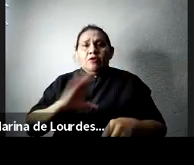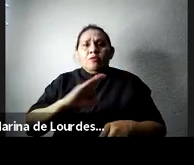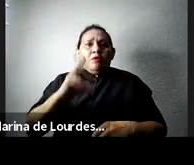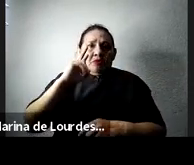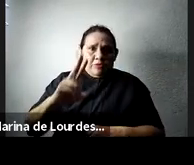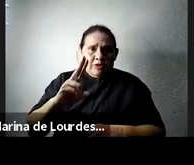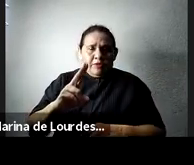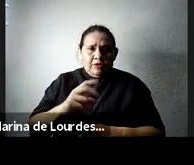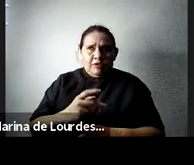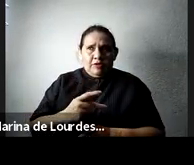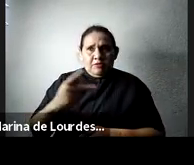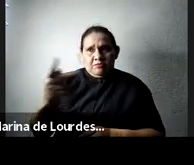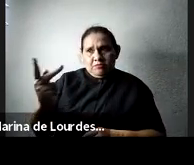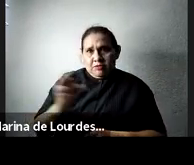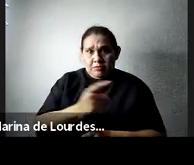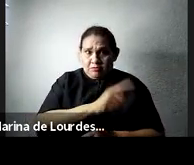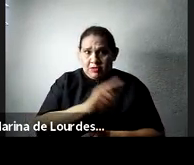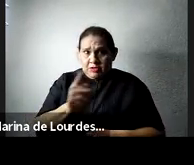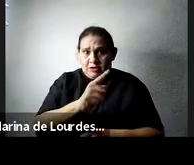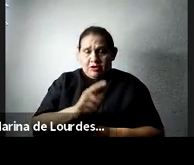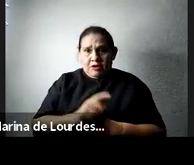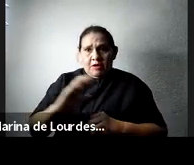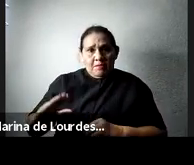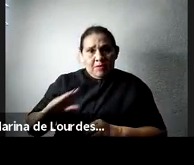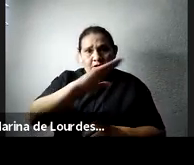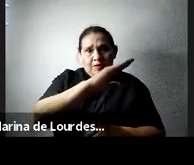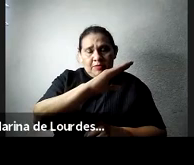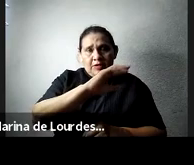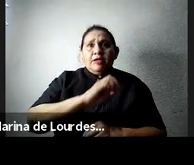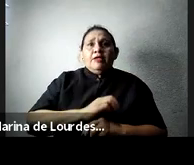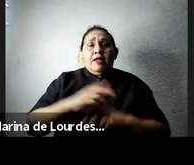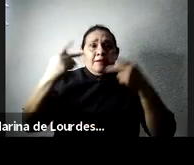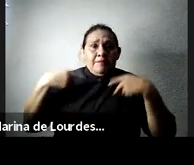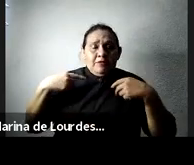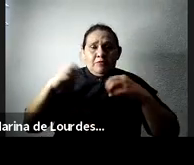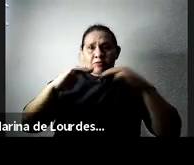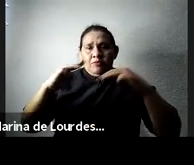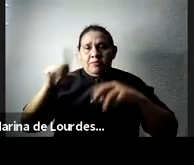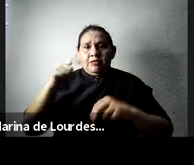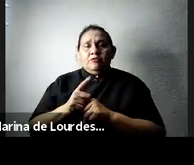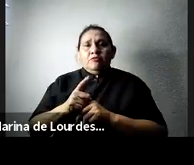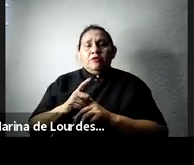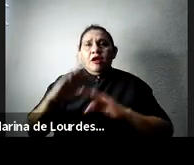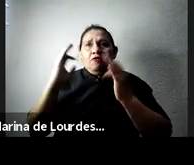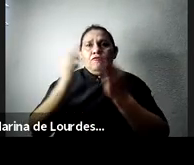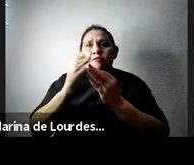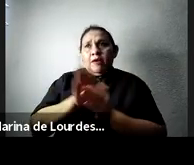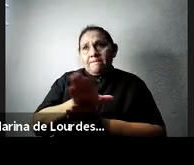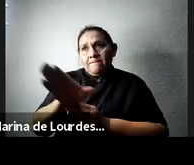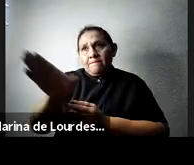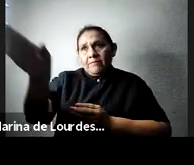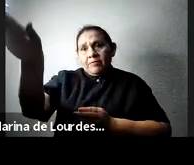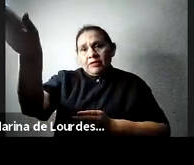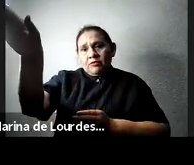en ambas rampas, ¿no? Que la persona, su movilidad va a ser de una manera perpendicular, va a salir de una